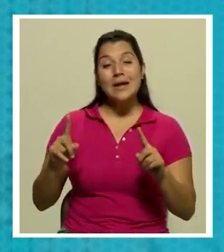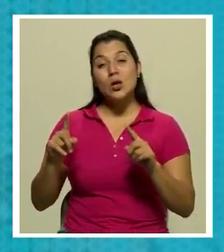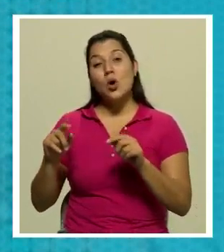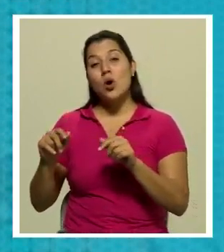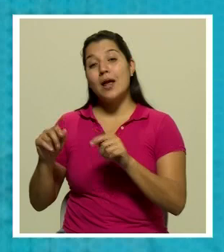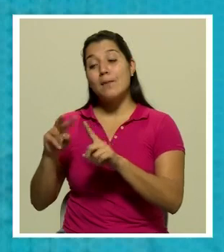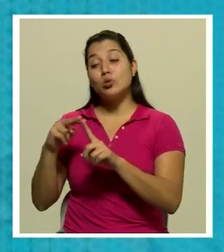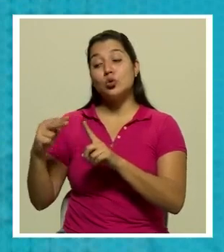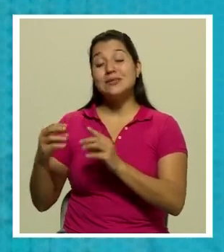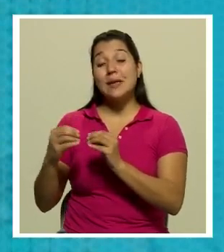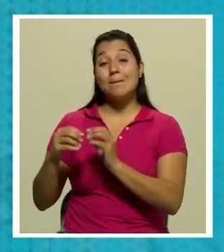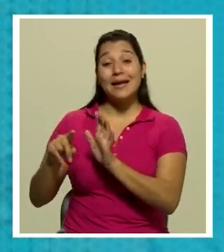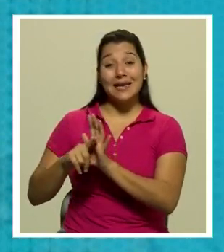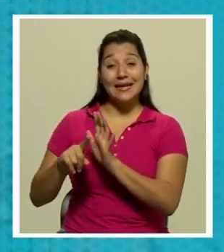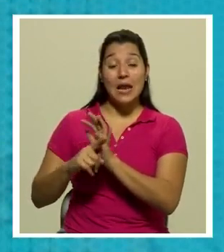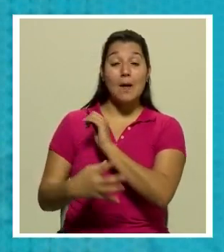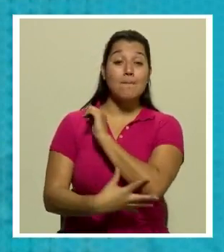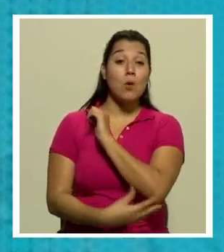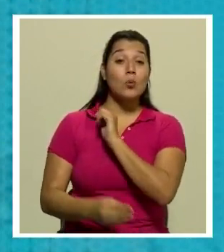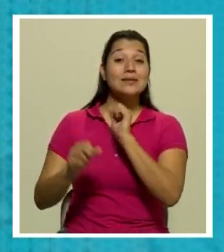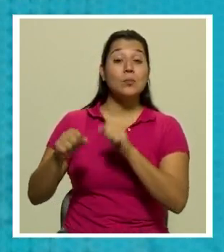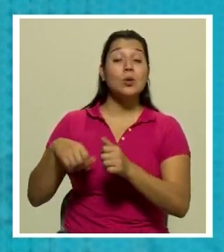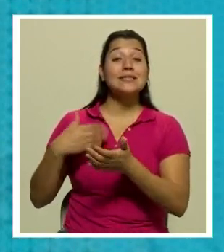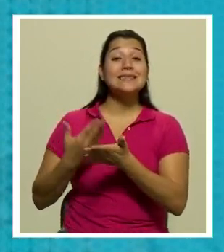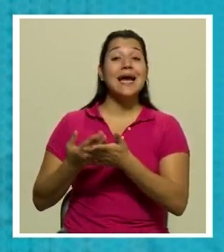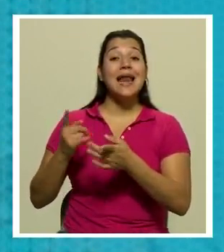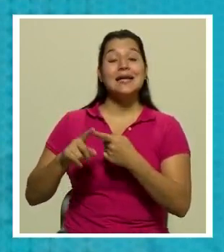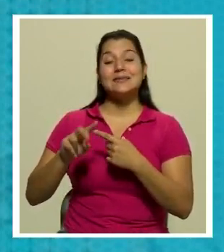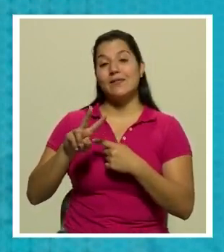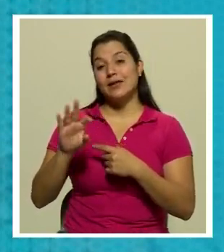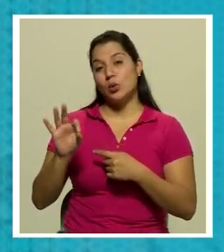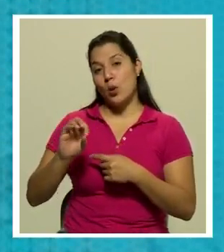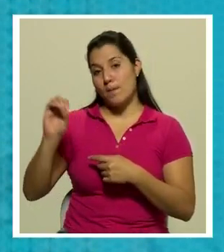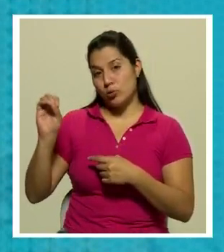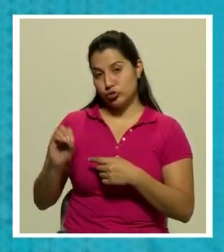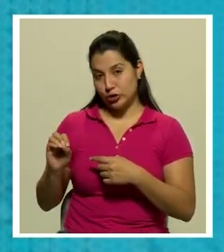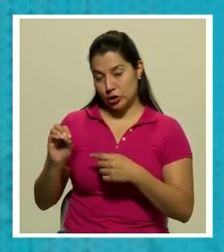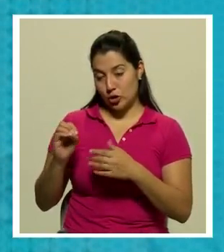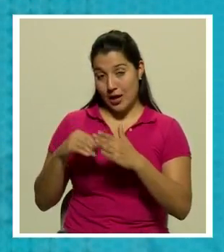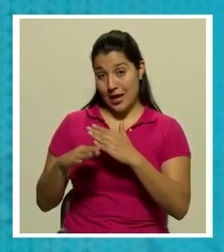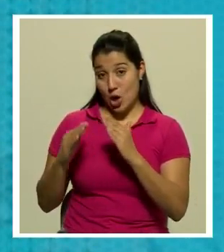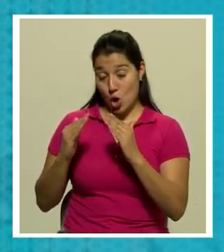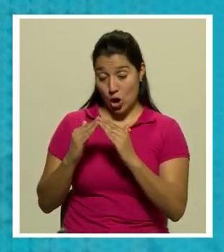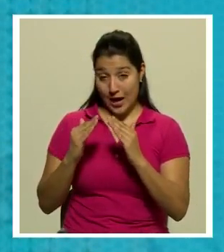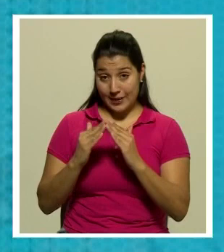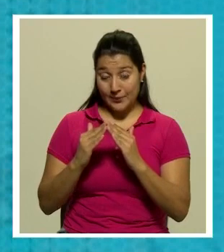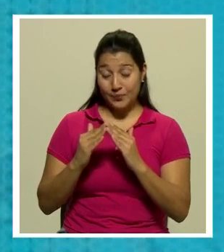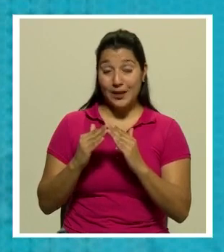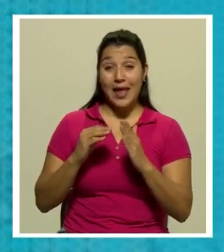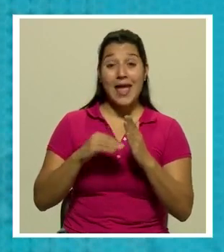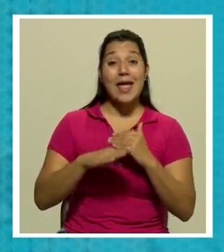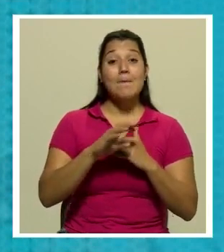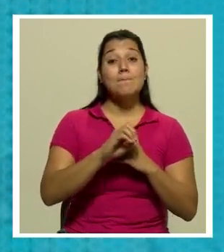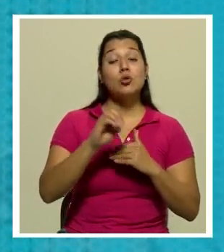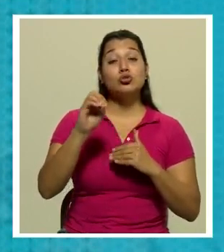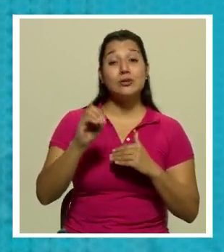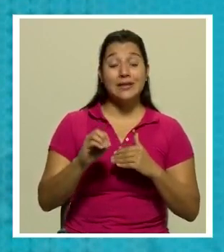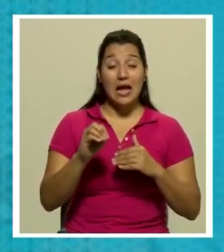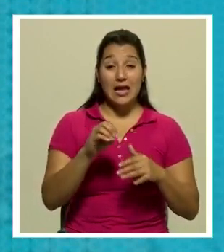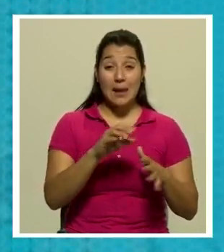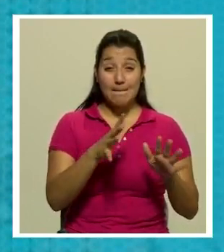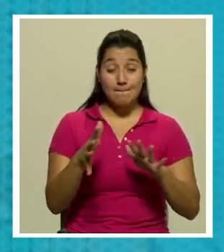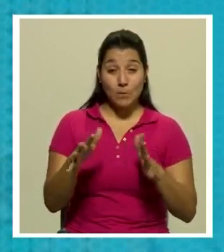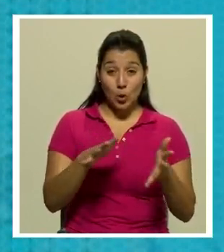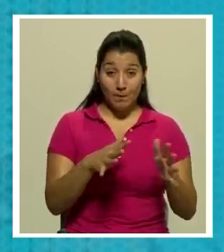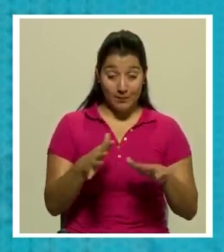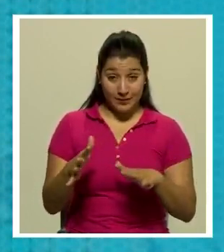pesimista, la pobreza podría alcanzar a un 29% de los hogares. En términos porcentuales y en promedio,